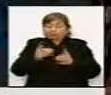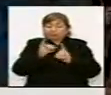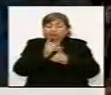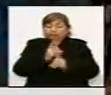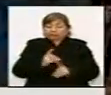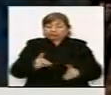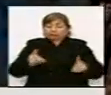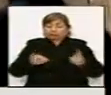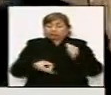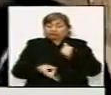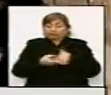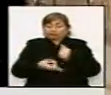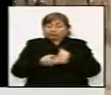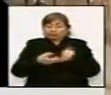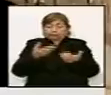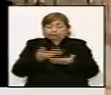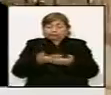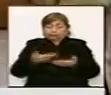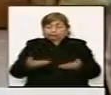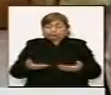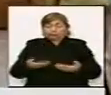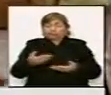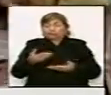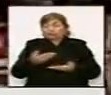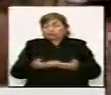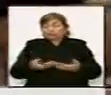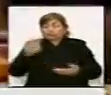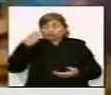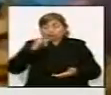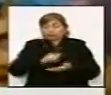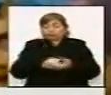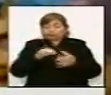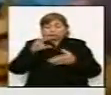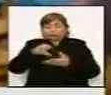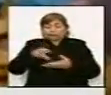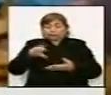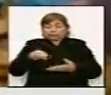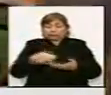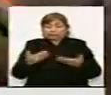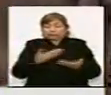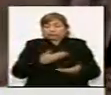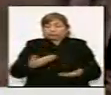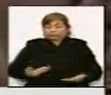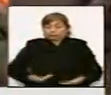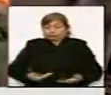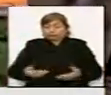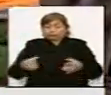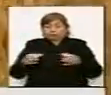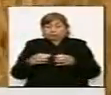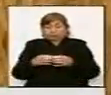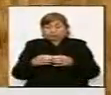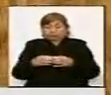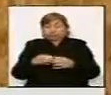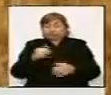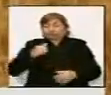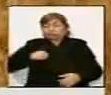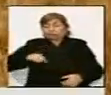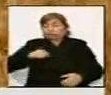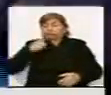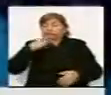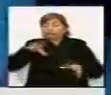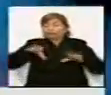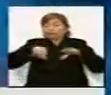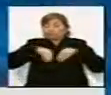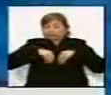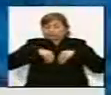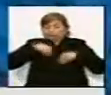democrático para asegurar la asignación equitativa de recursos para los centros poblados al establecer que el Consejo Municipal sea el que apruebe